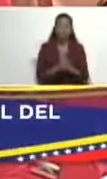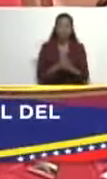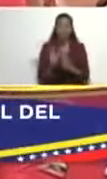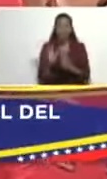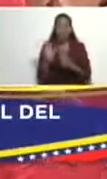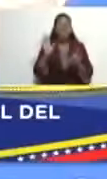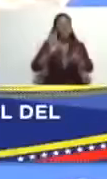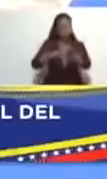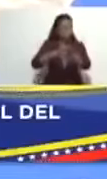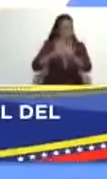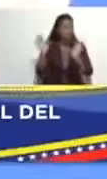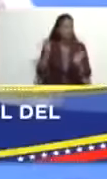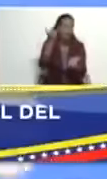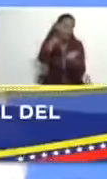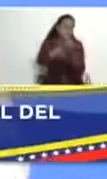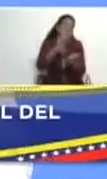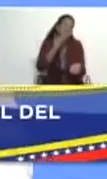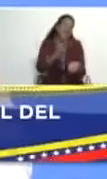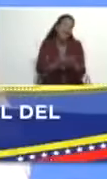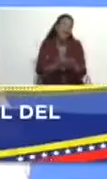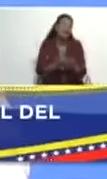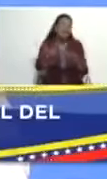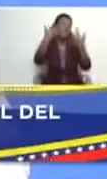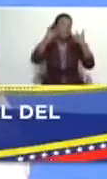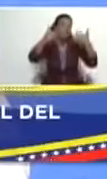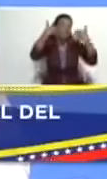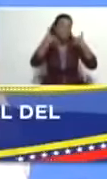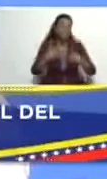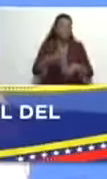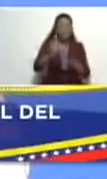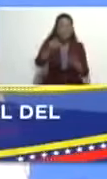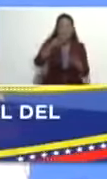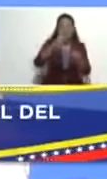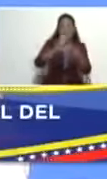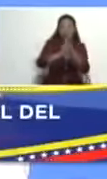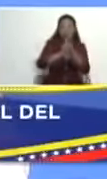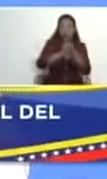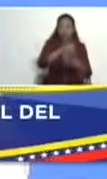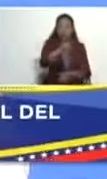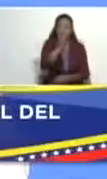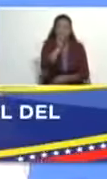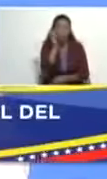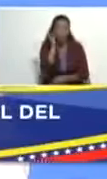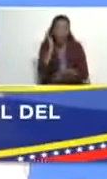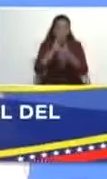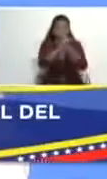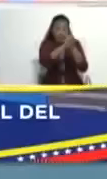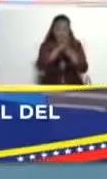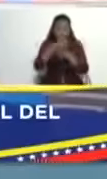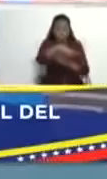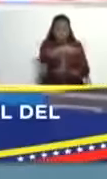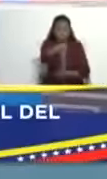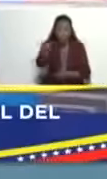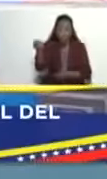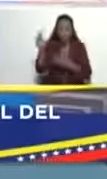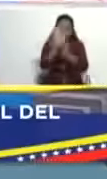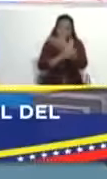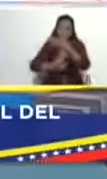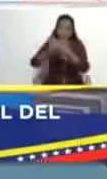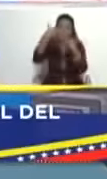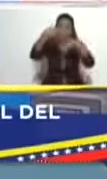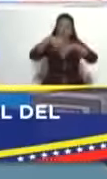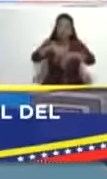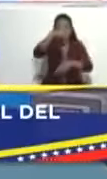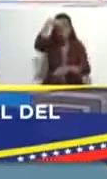Eso sí, amén. Miren, compañeros, compañeras, la protección integral de la